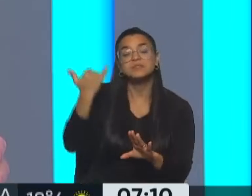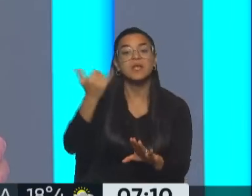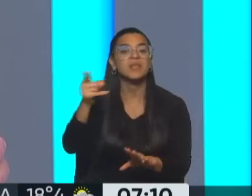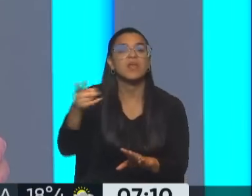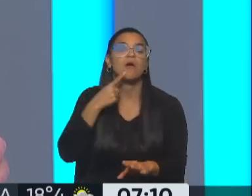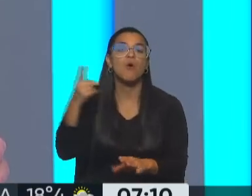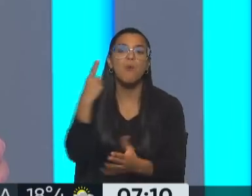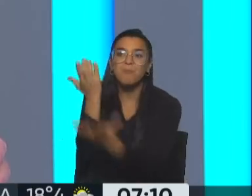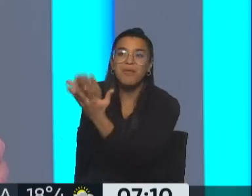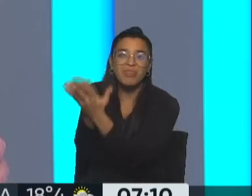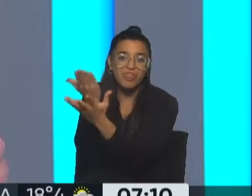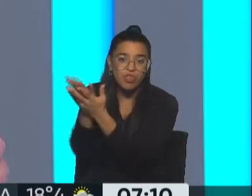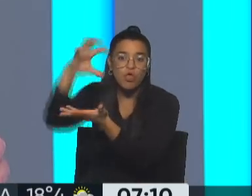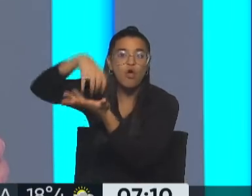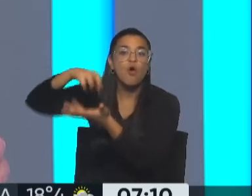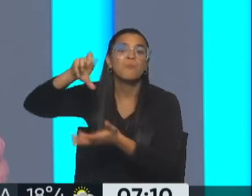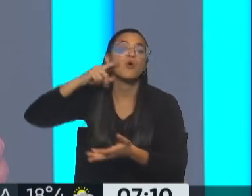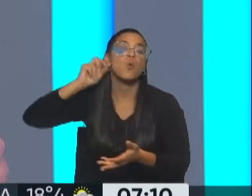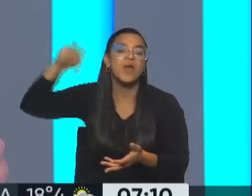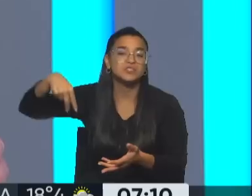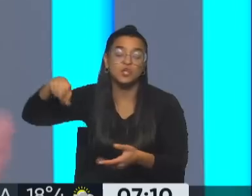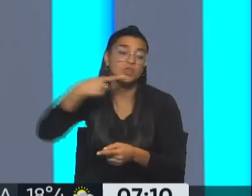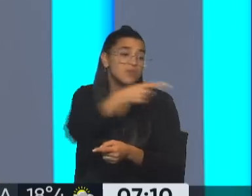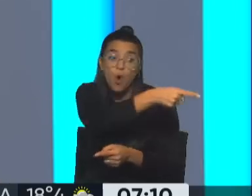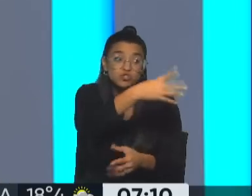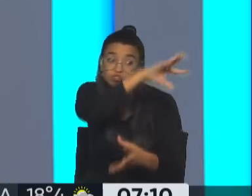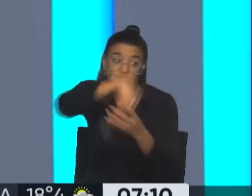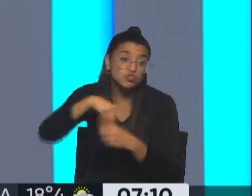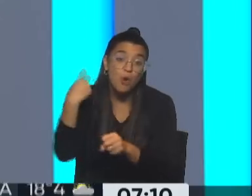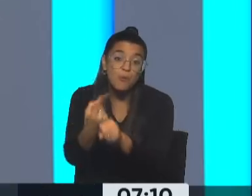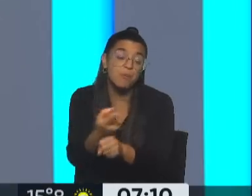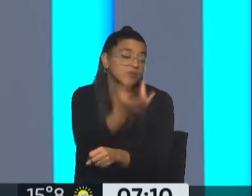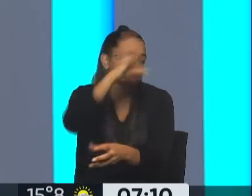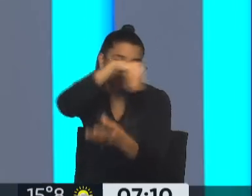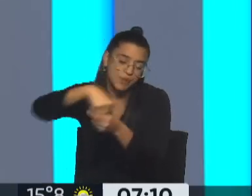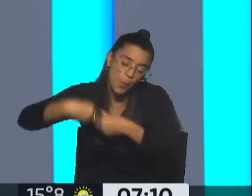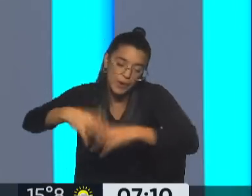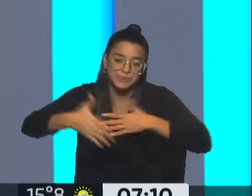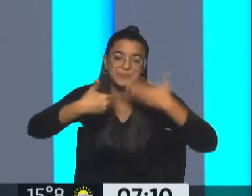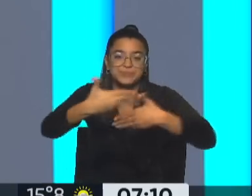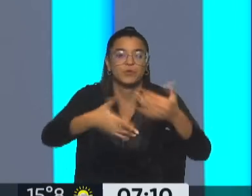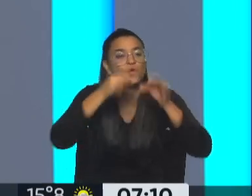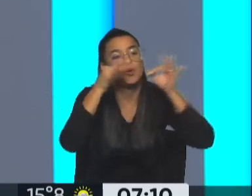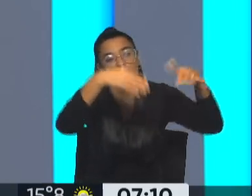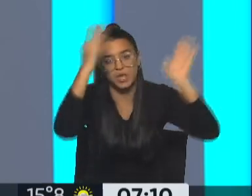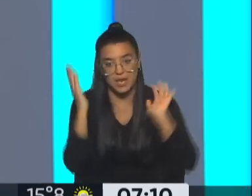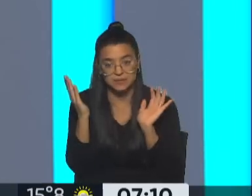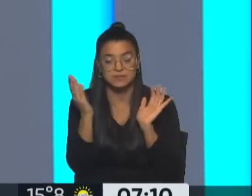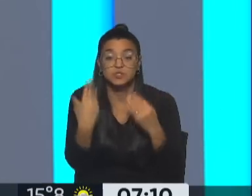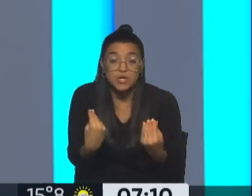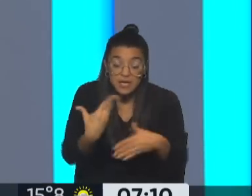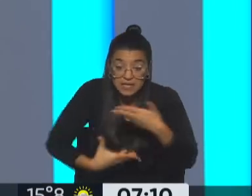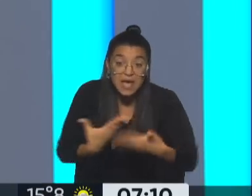la Procuración diciéndole, vos no podés intervenir, pero como ya lo hiciste, hacé lo que quieras. Entonces, ¿qué fue lo que